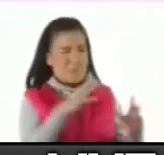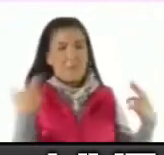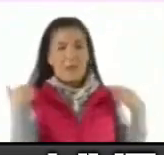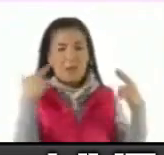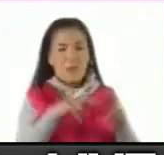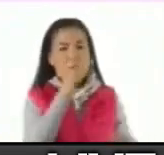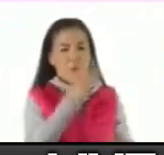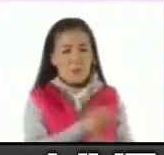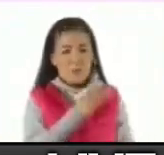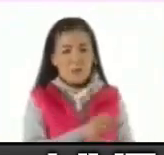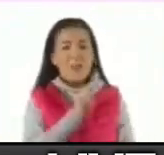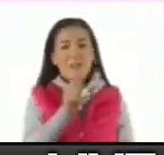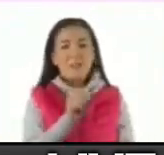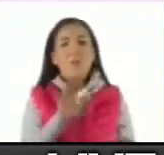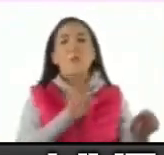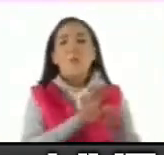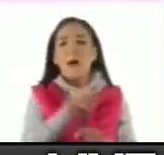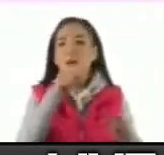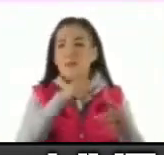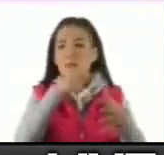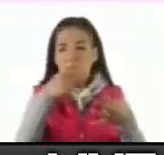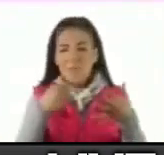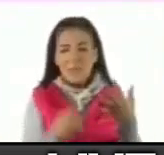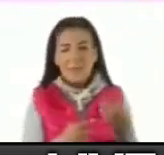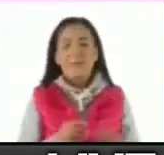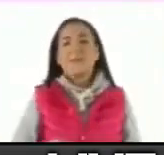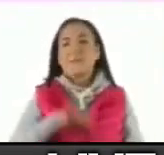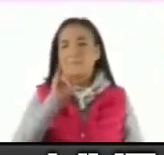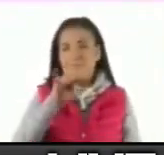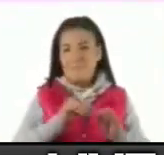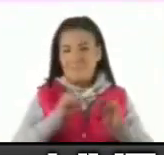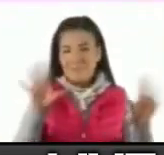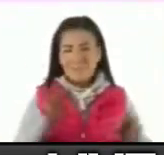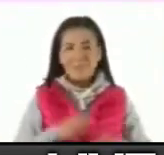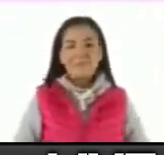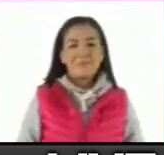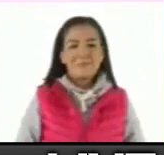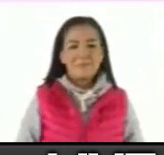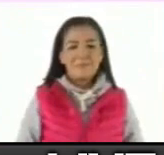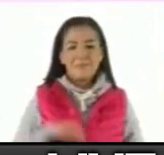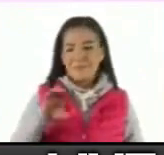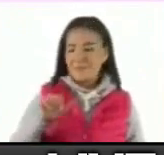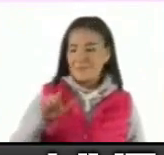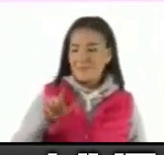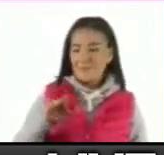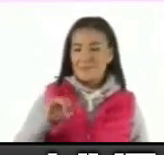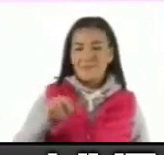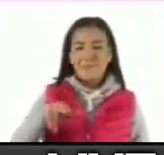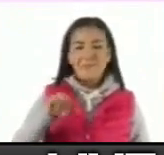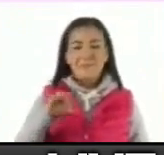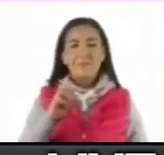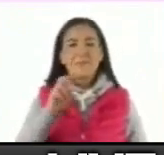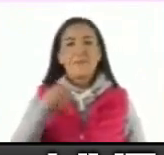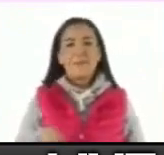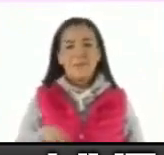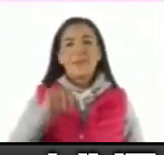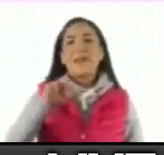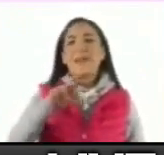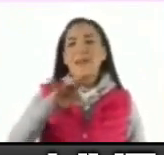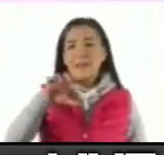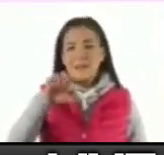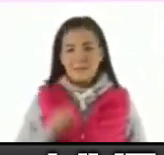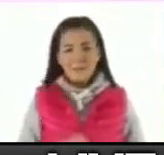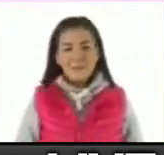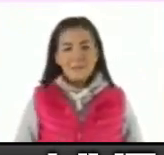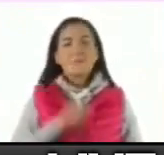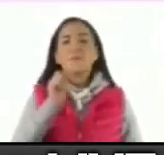hagamos algunos de estos tipos de procesos? Claro que sí. La calcinación correspondía a Aries. Implicaba